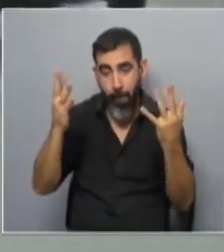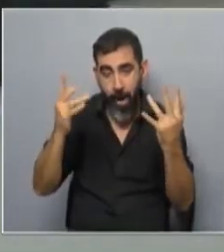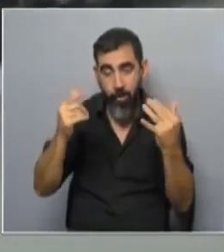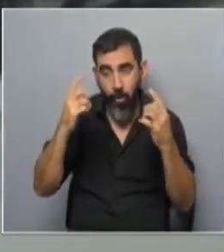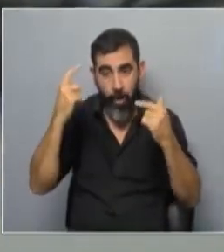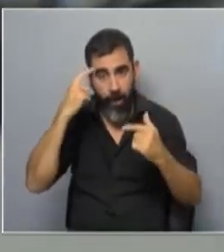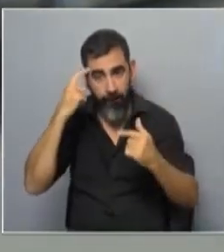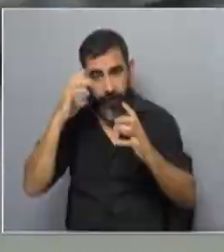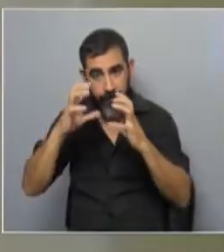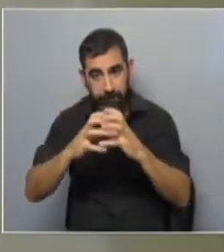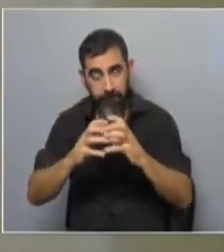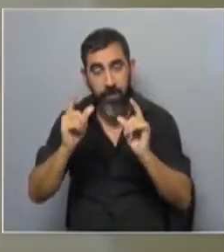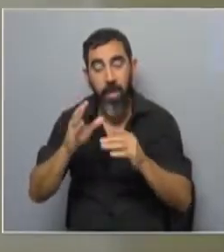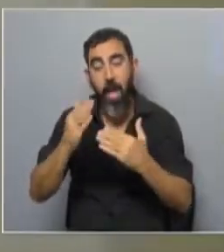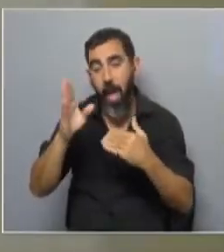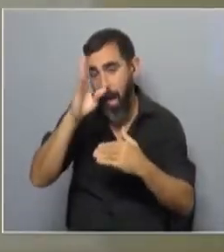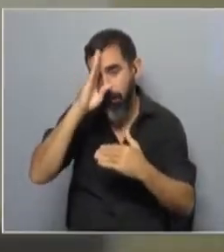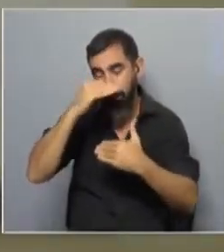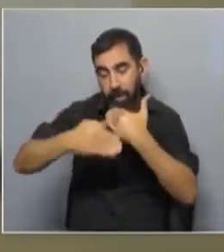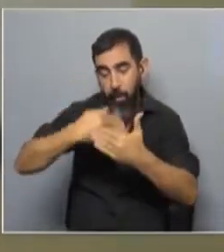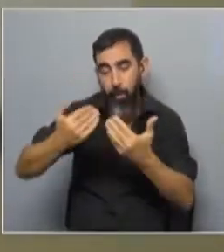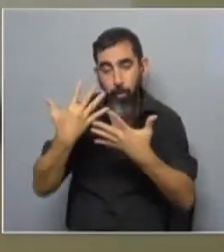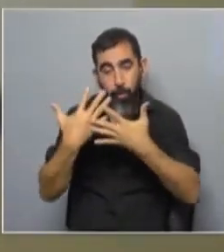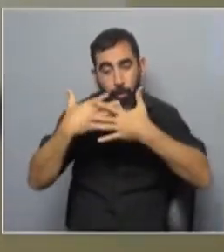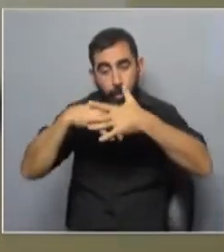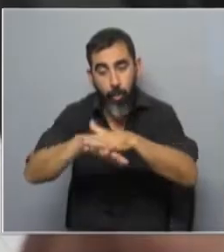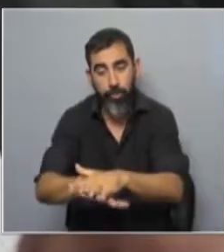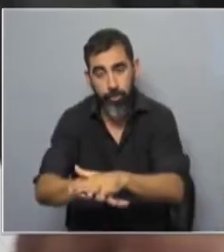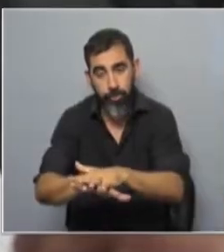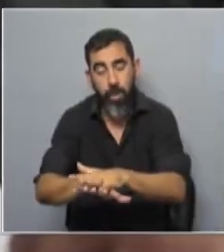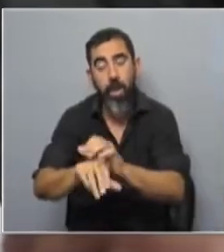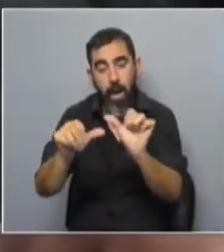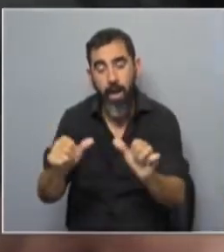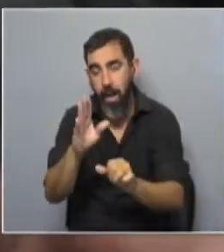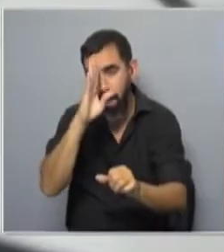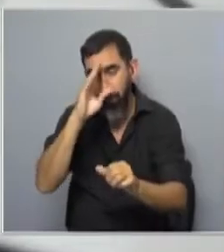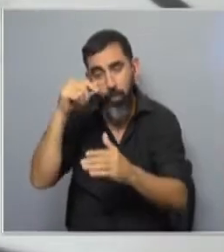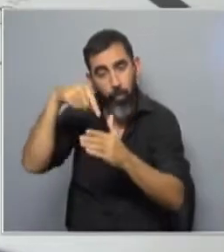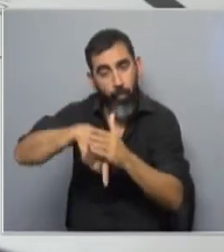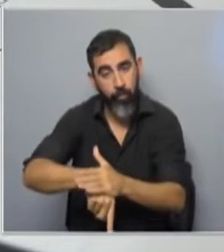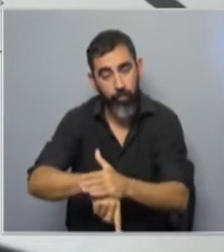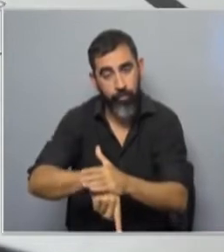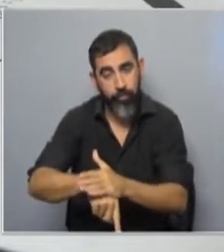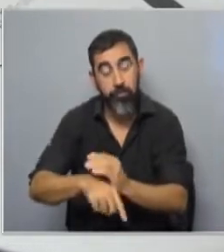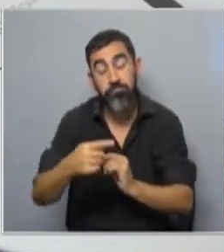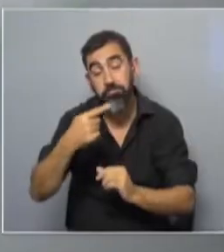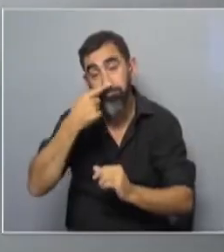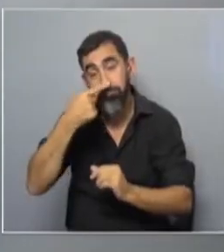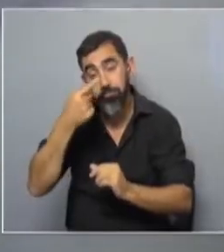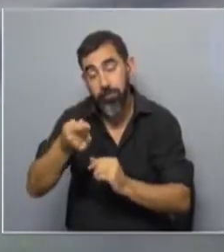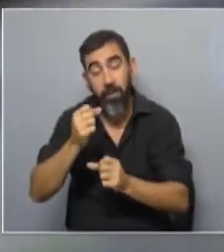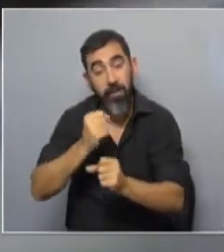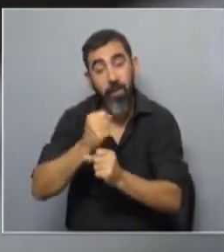la cabeza, ¿no? Se aprende en esos procesos híbridos, en esta mixtura que es donde se genera el aprendizaje profundo. Es interesante en esta forma